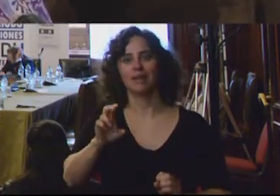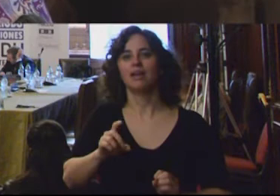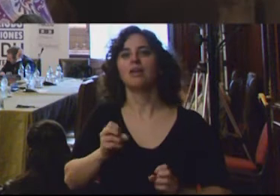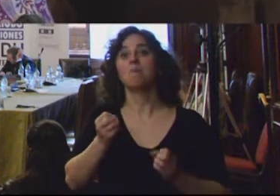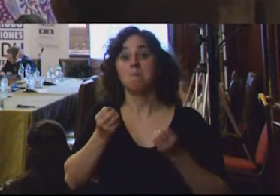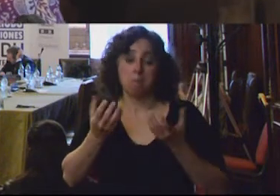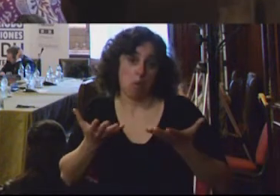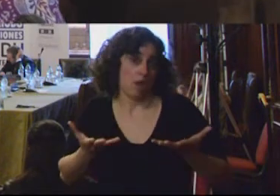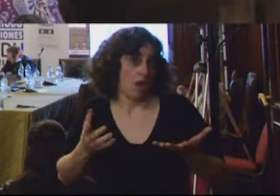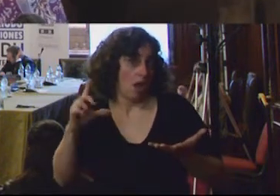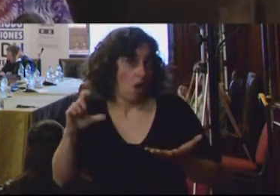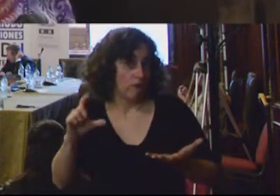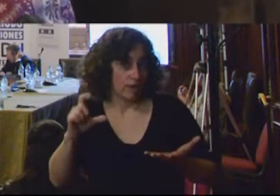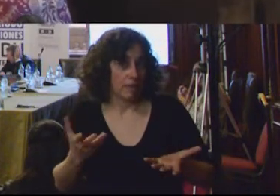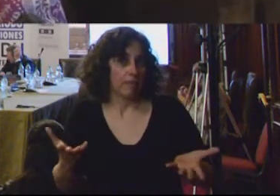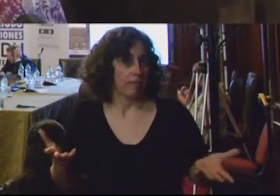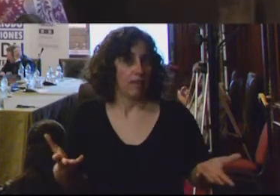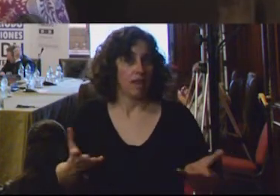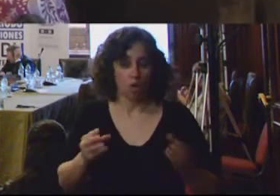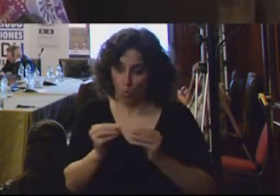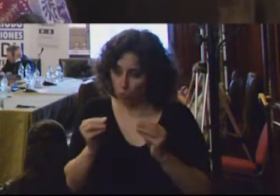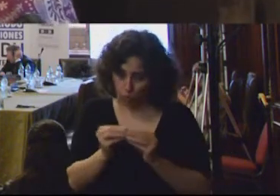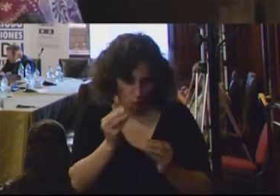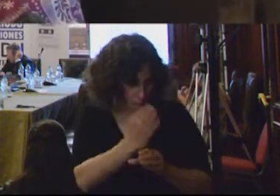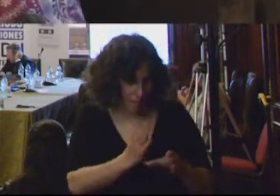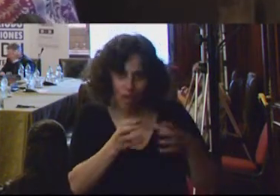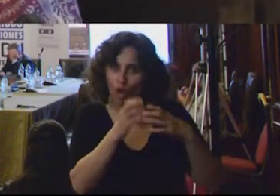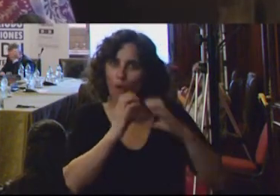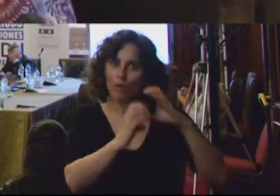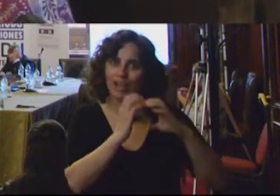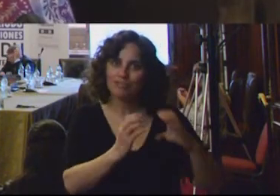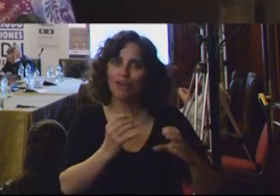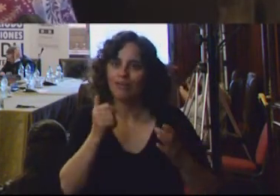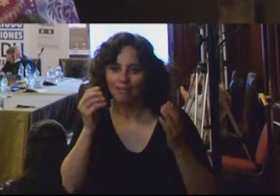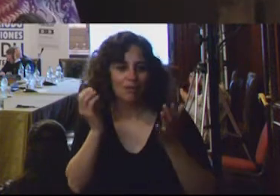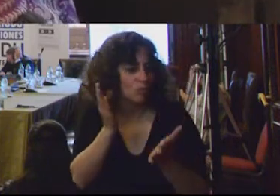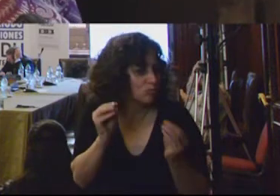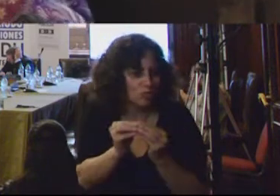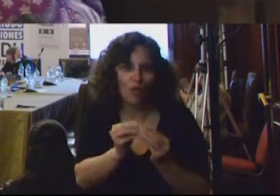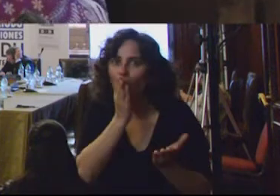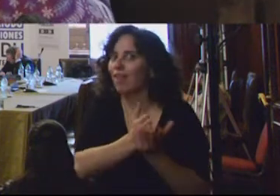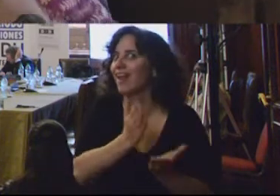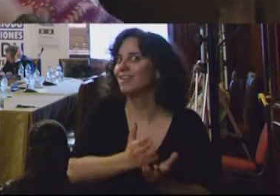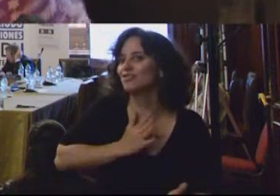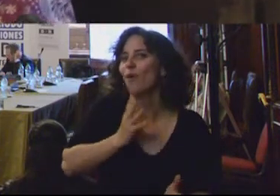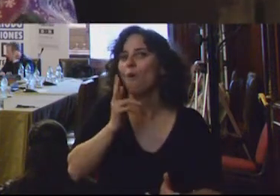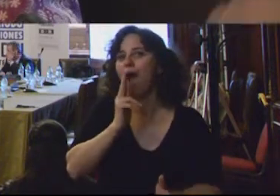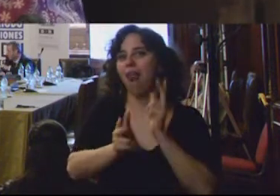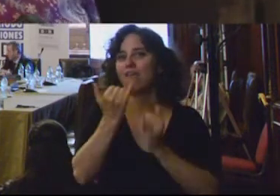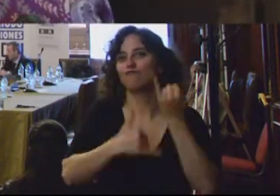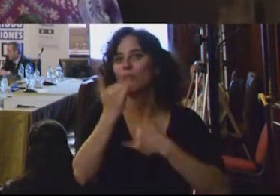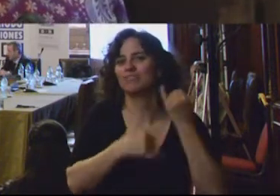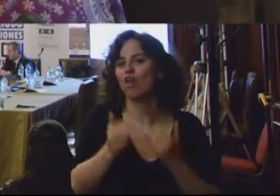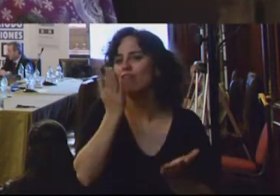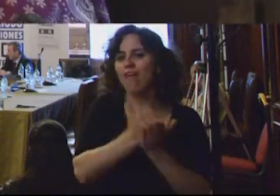sí, ahí junto a los medios está el derecho a la información, el derecho a la